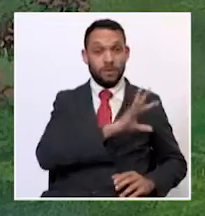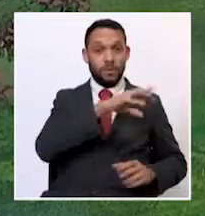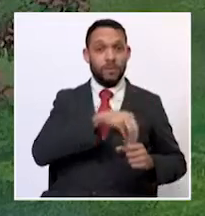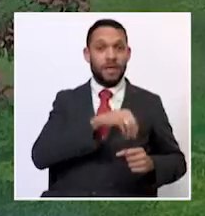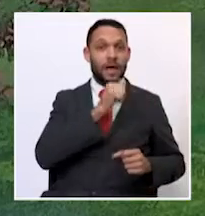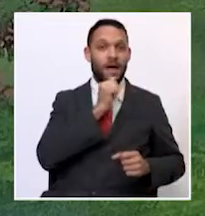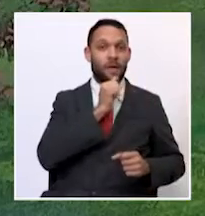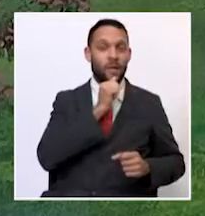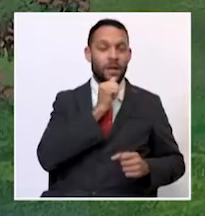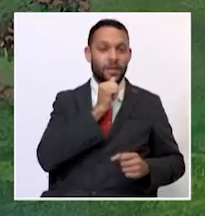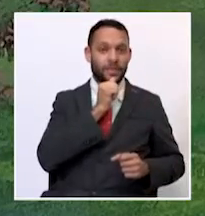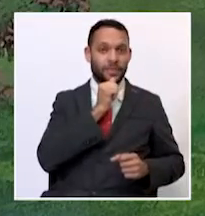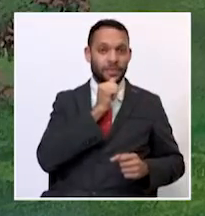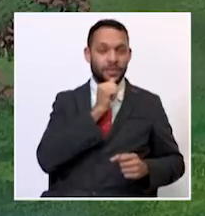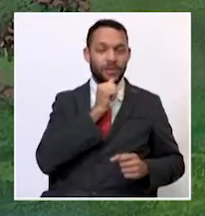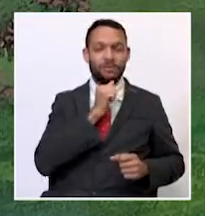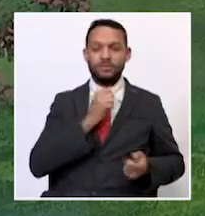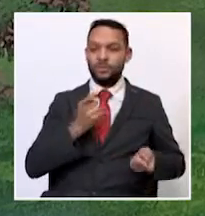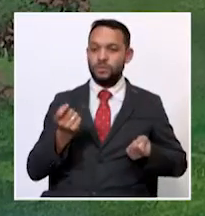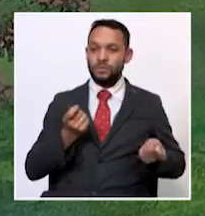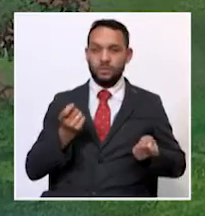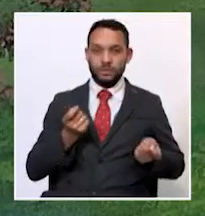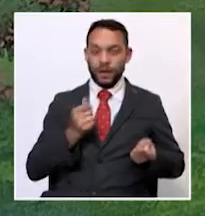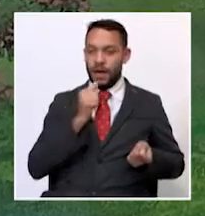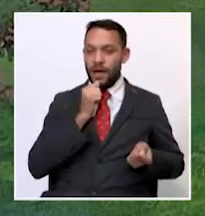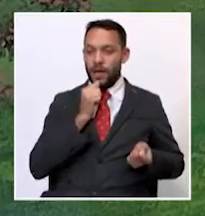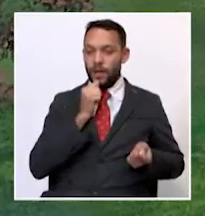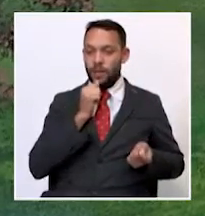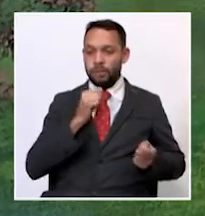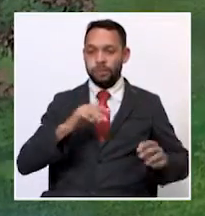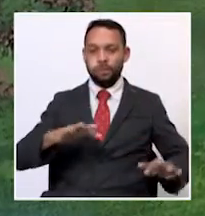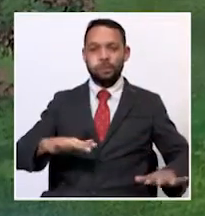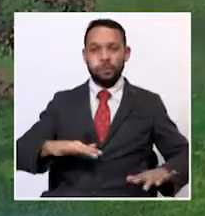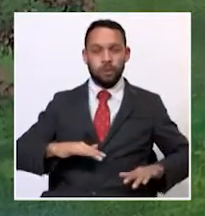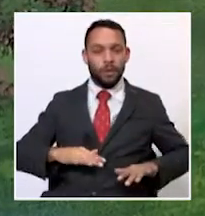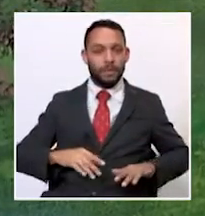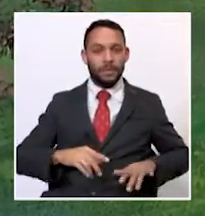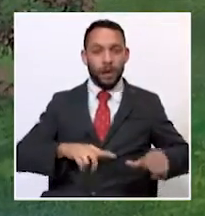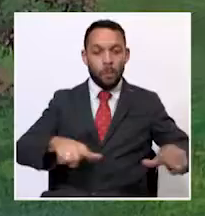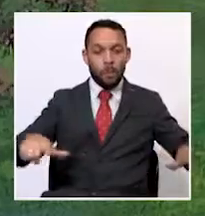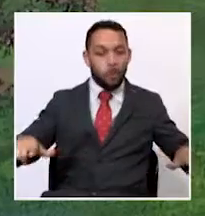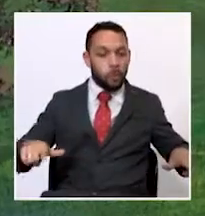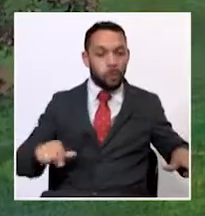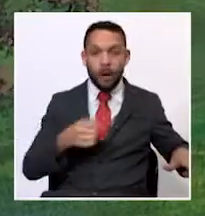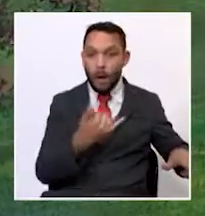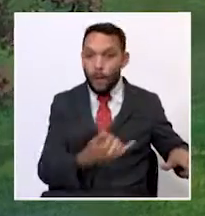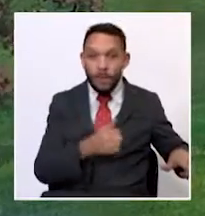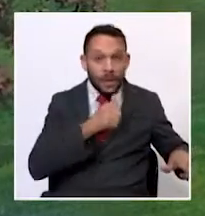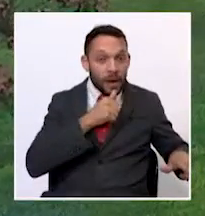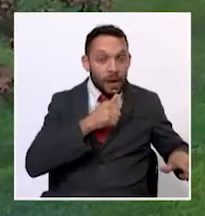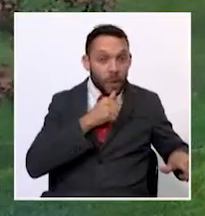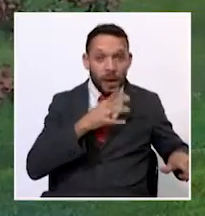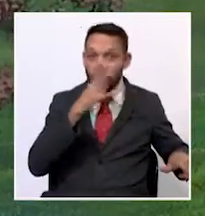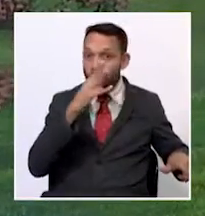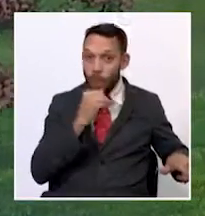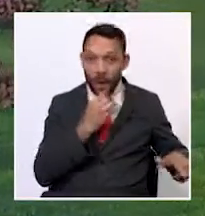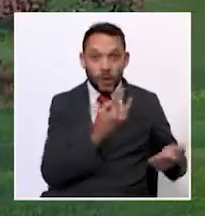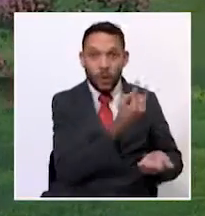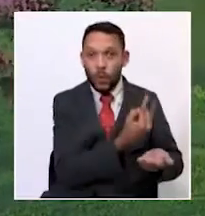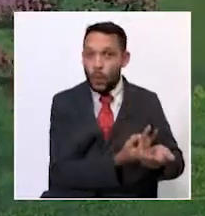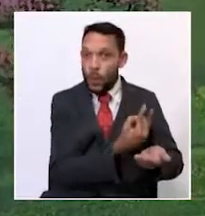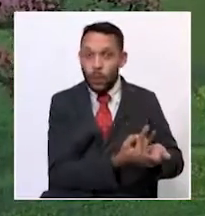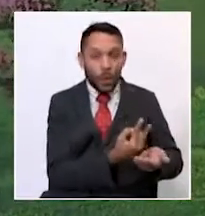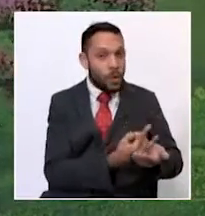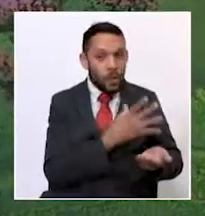les decía, porque uno pesa menos, es que el estado de gravedad, el estado de presión y